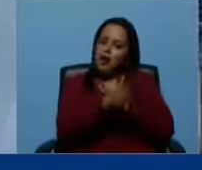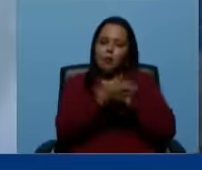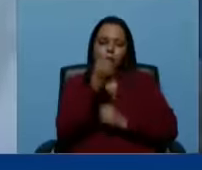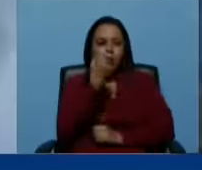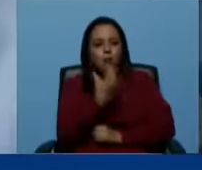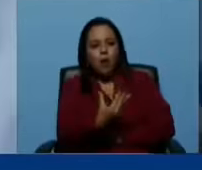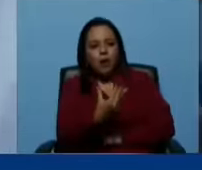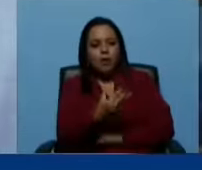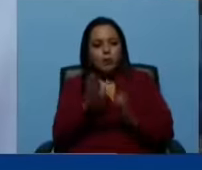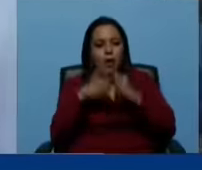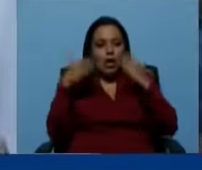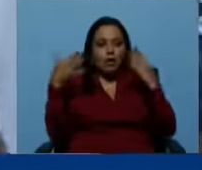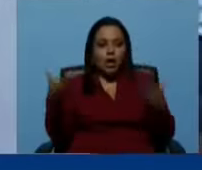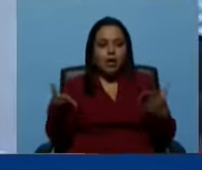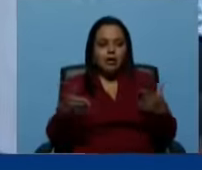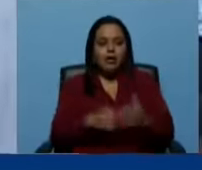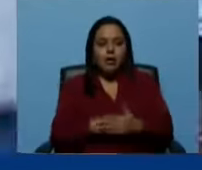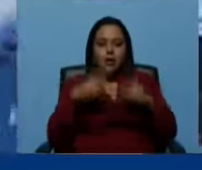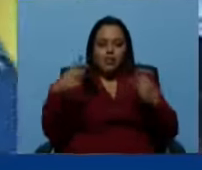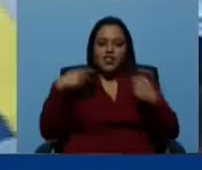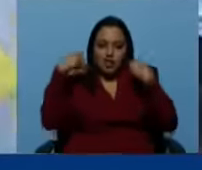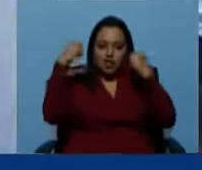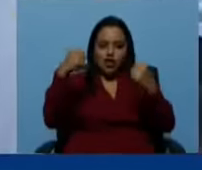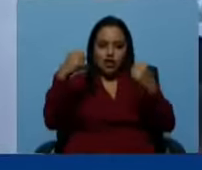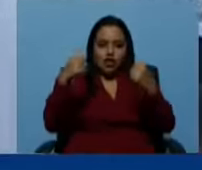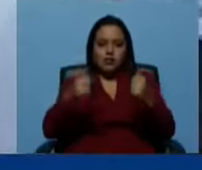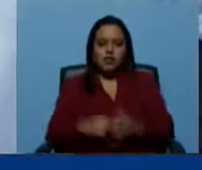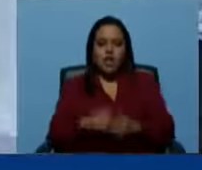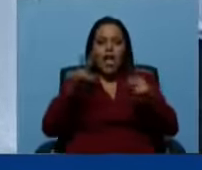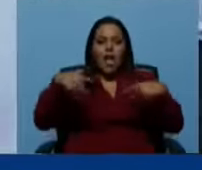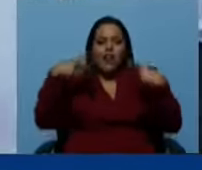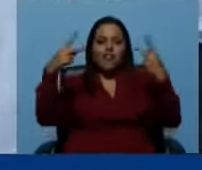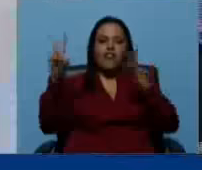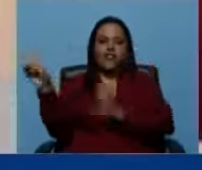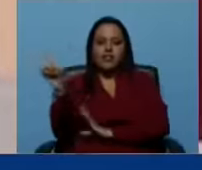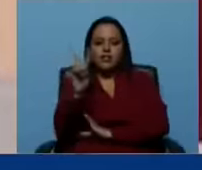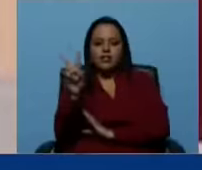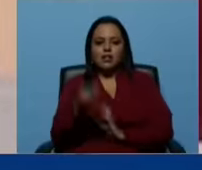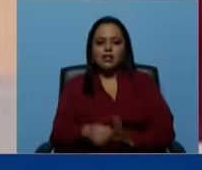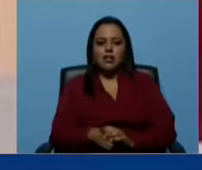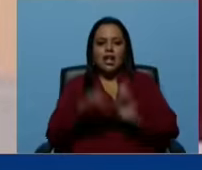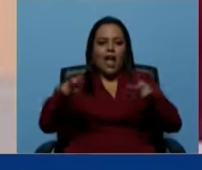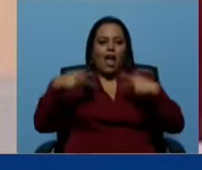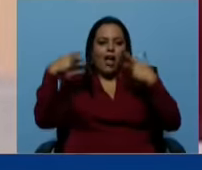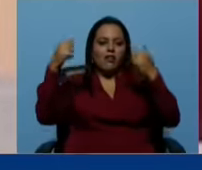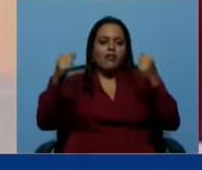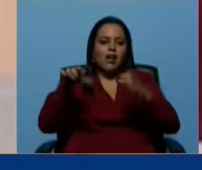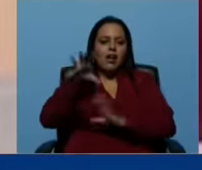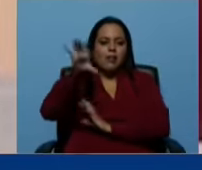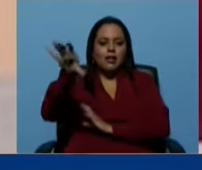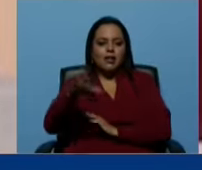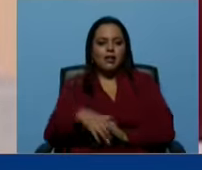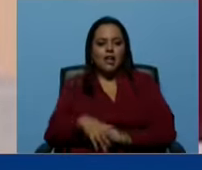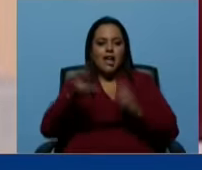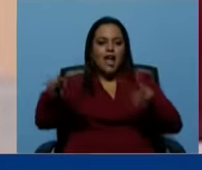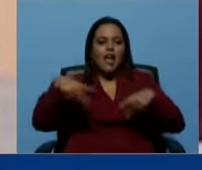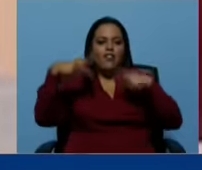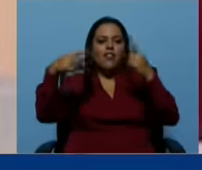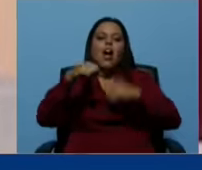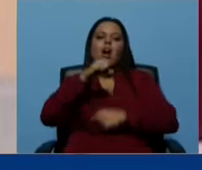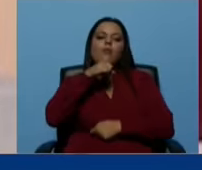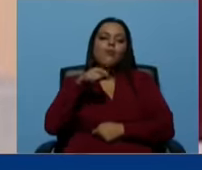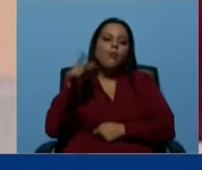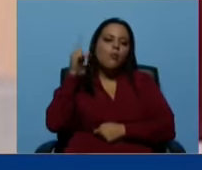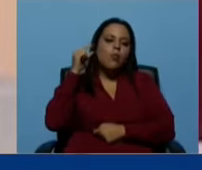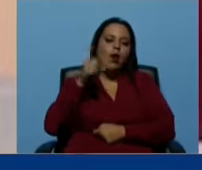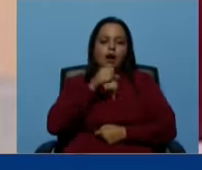bueno, para lo grande, para la victoria. ¡Que viva Venezuela! ¡Que viva la patria! ¡Que vivan los abuelos y